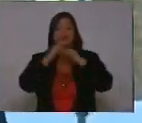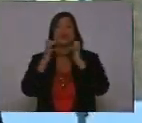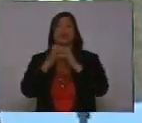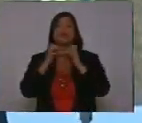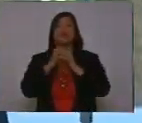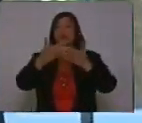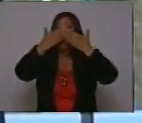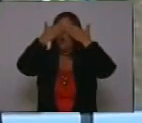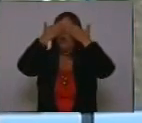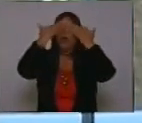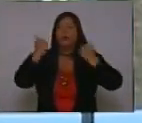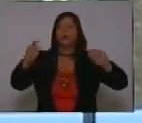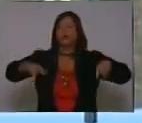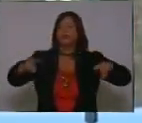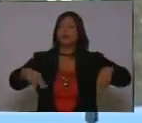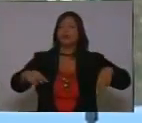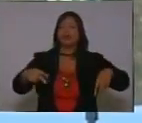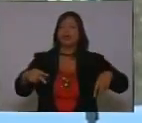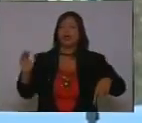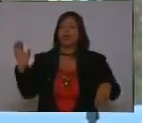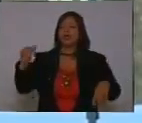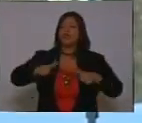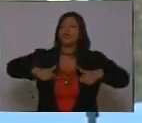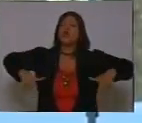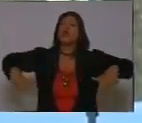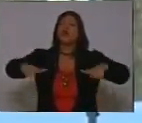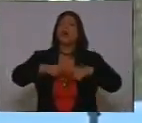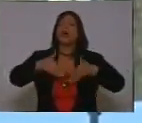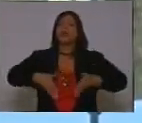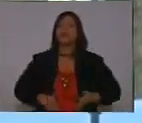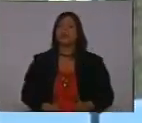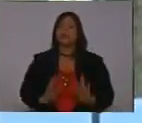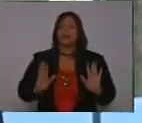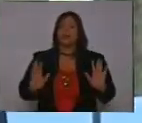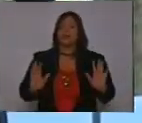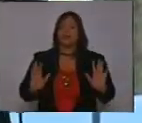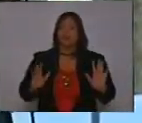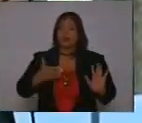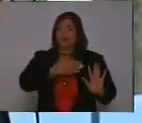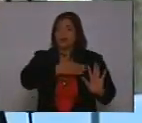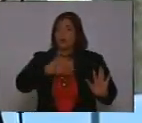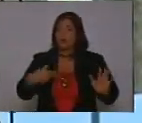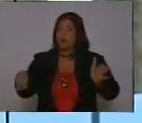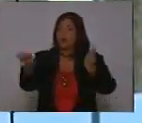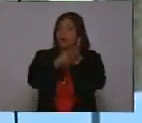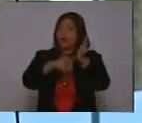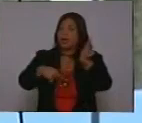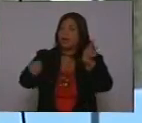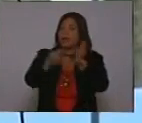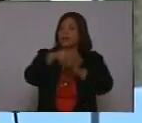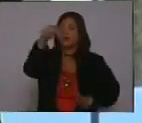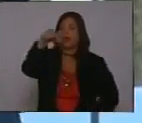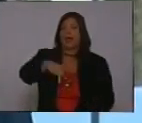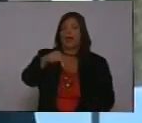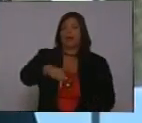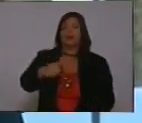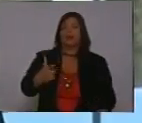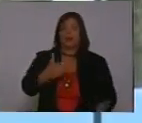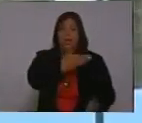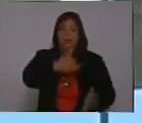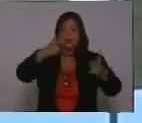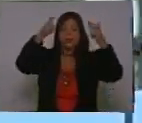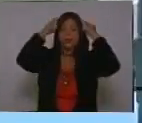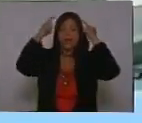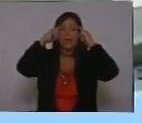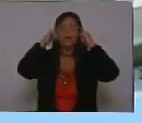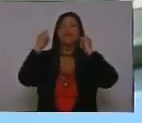olvidar jamás de dónde venimos. Y eso es algo que yo quiero recalcar hoy aquí. El comandante Chávez